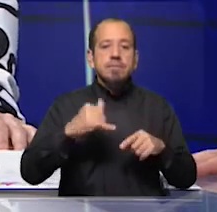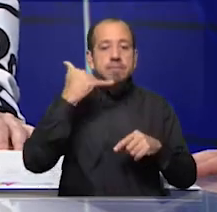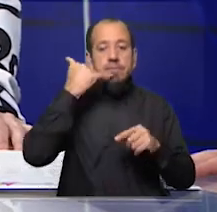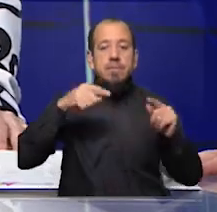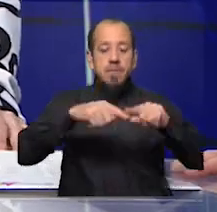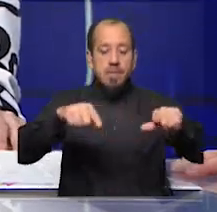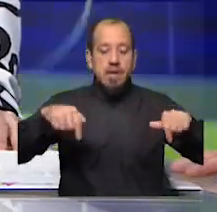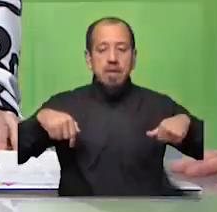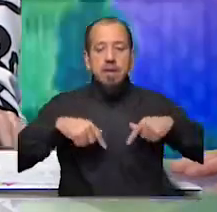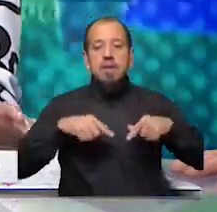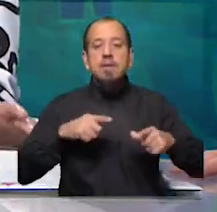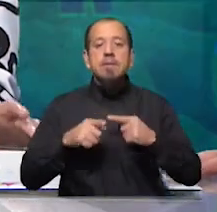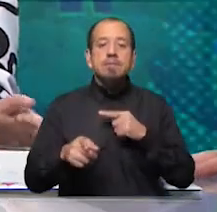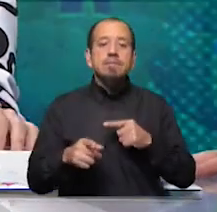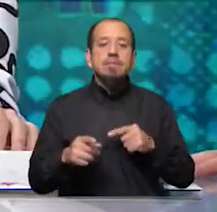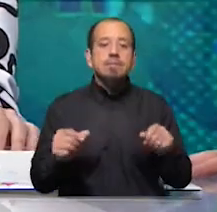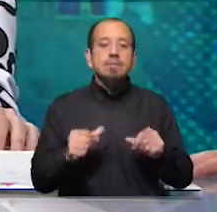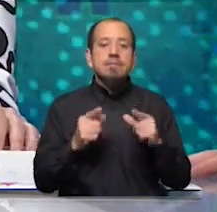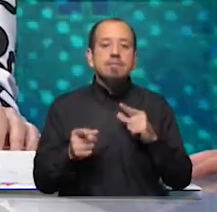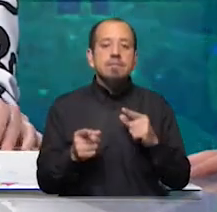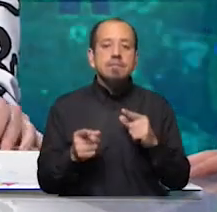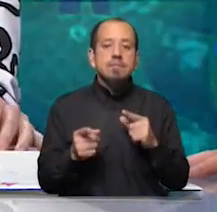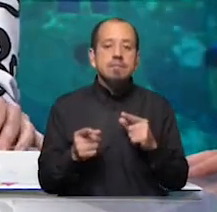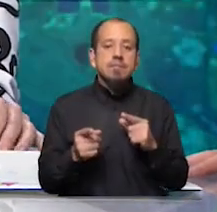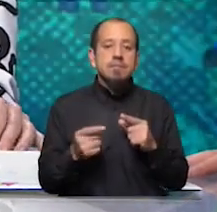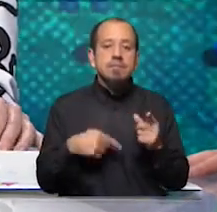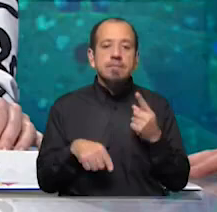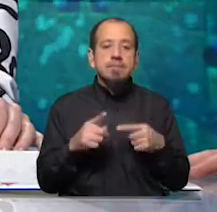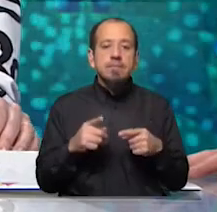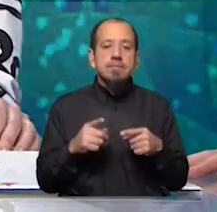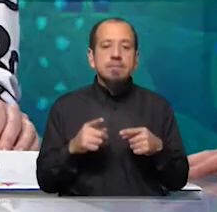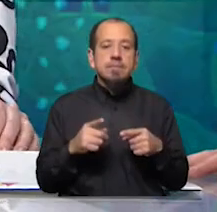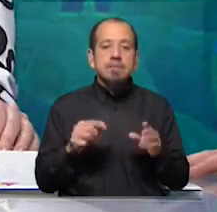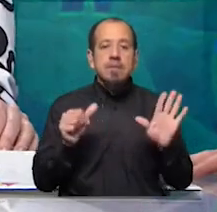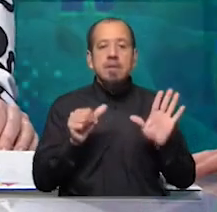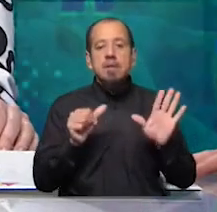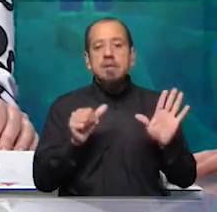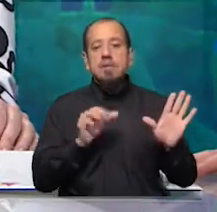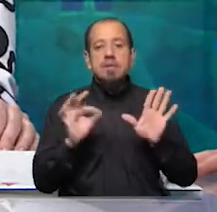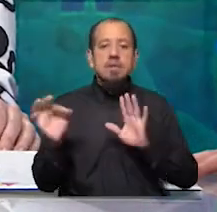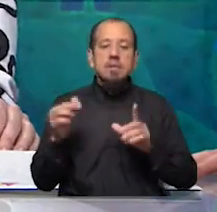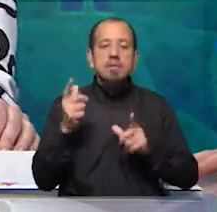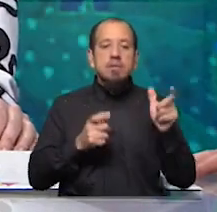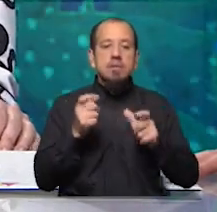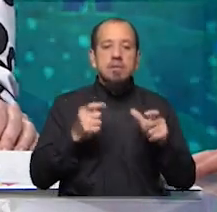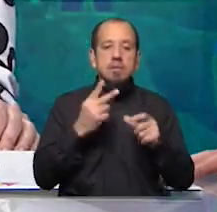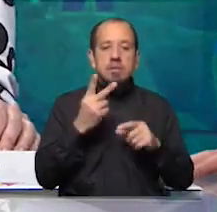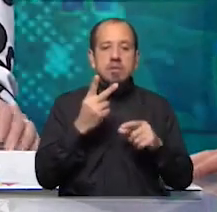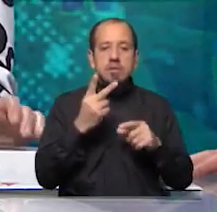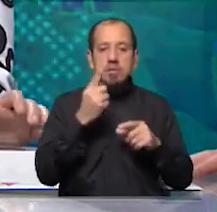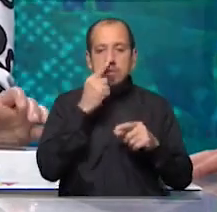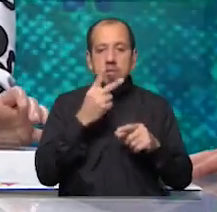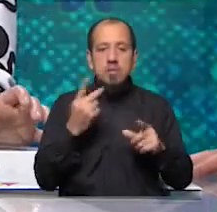Nena te das cuenta Bueno lo decíamos al principio del programa hacemos personas en el 2002 y ahora